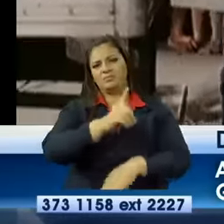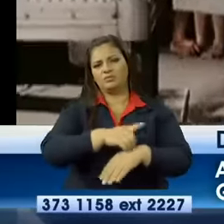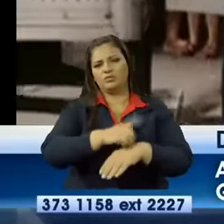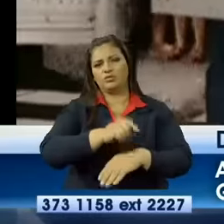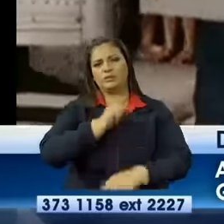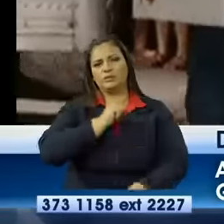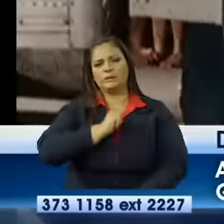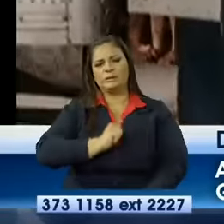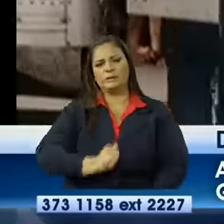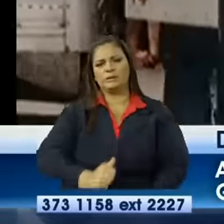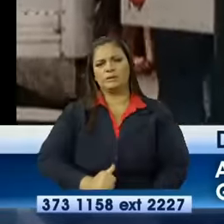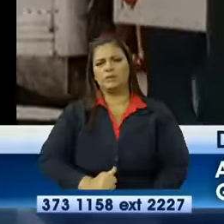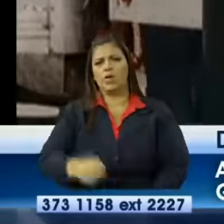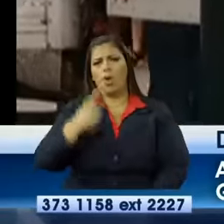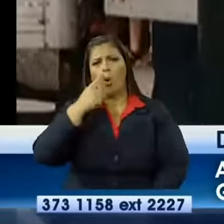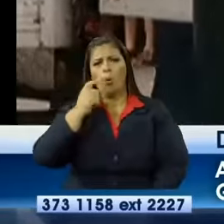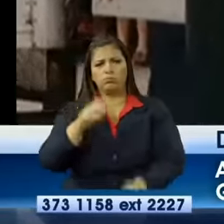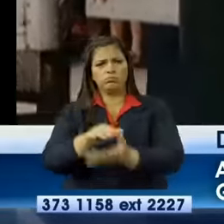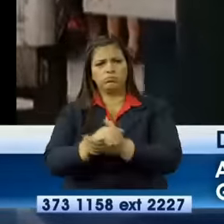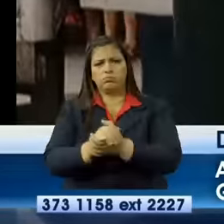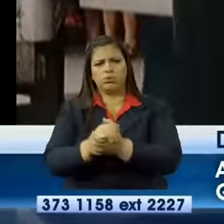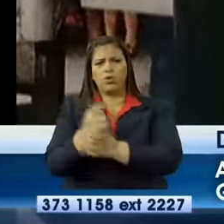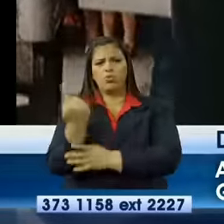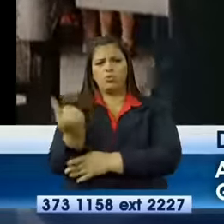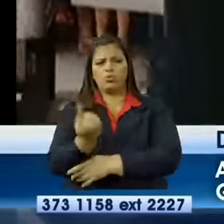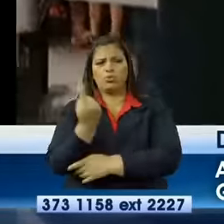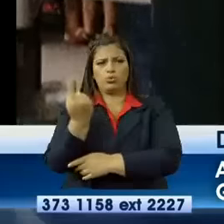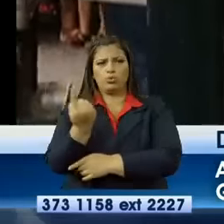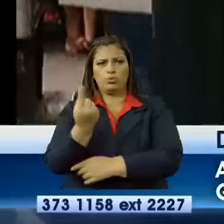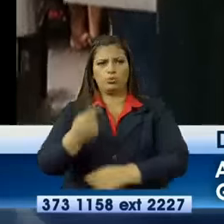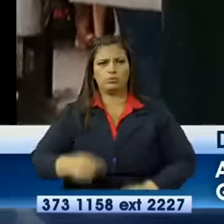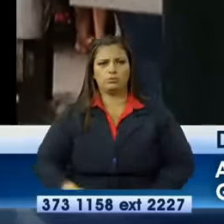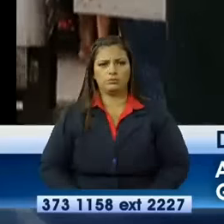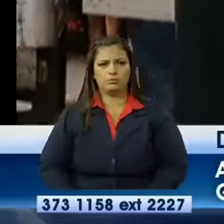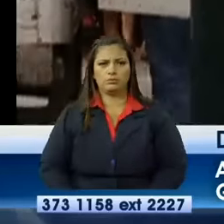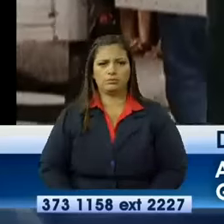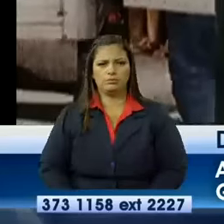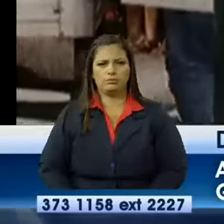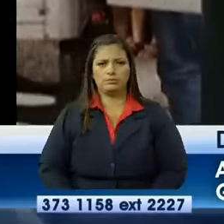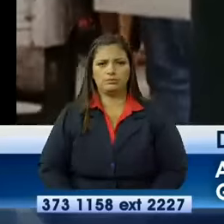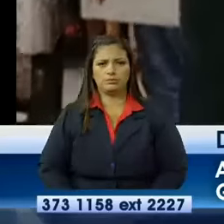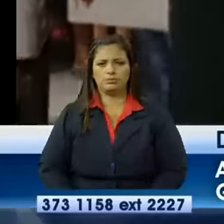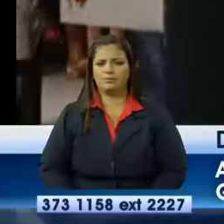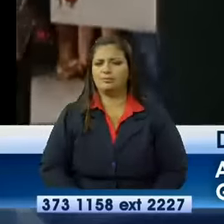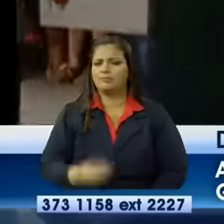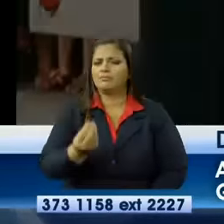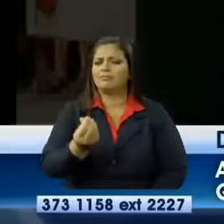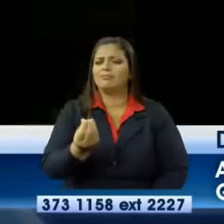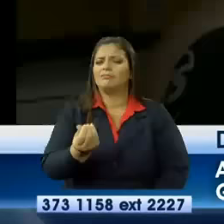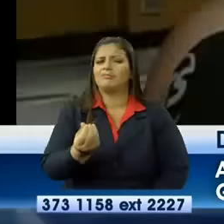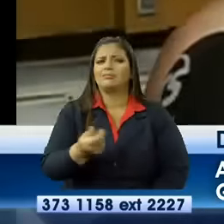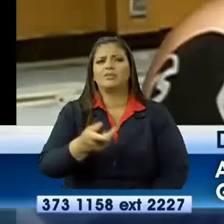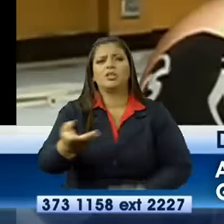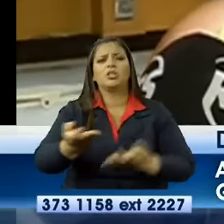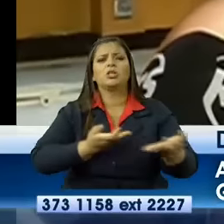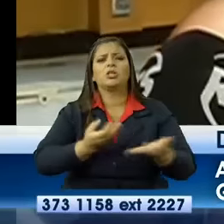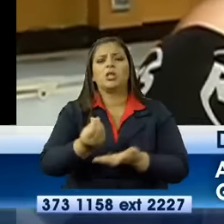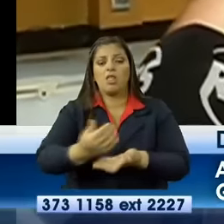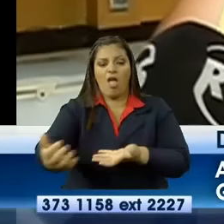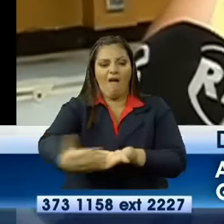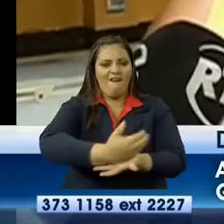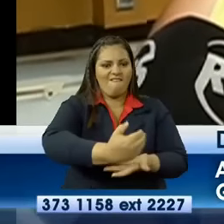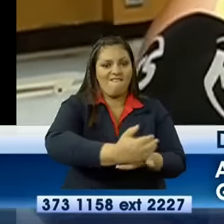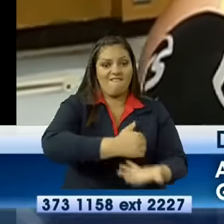Solo vivía. Esto es demasiado ya. Usted puede creer que por poco dinero, ¿qué puede vender una tienda pequeña? Dígame